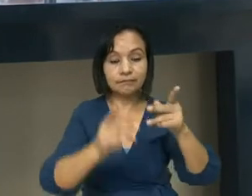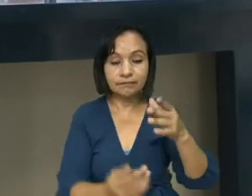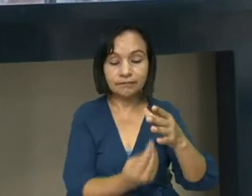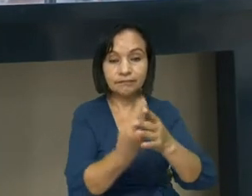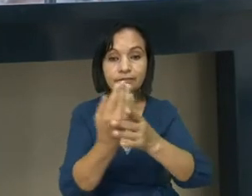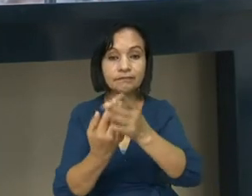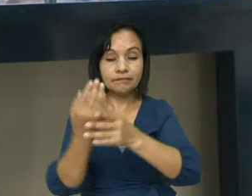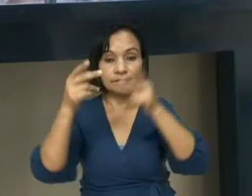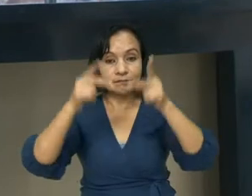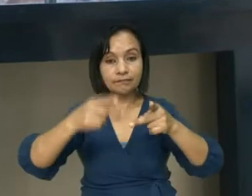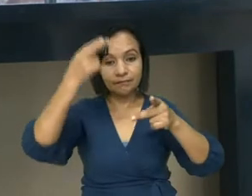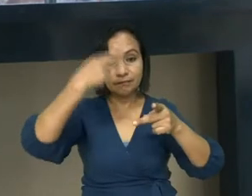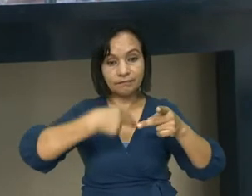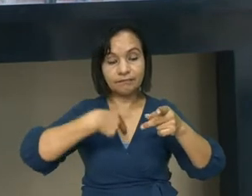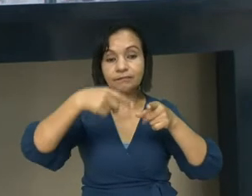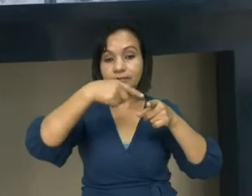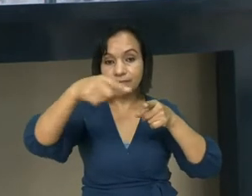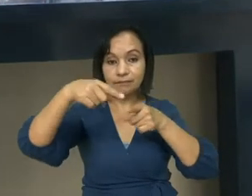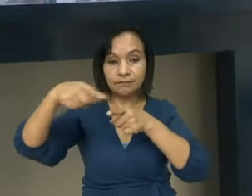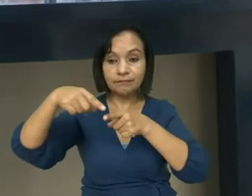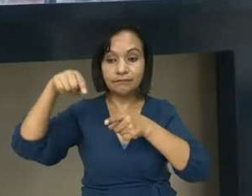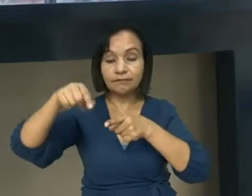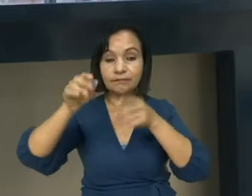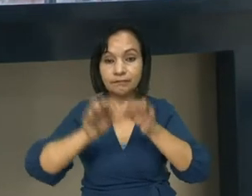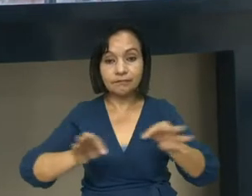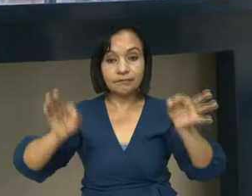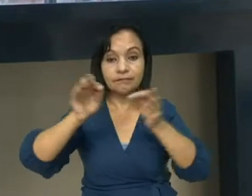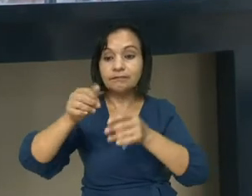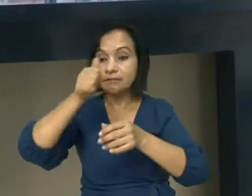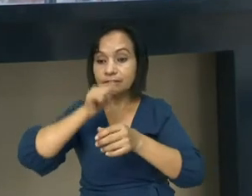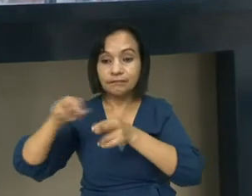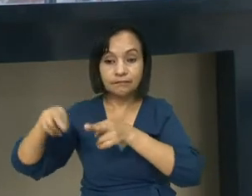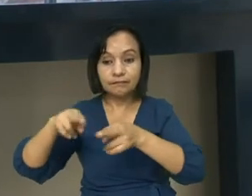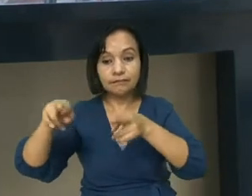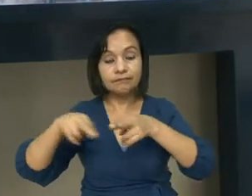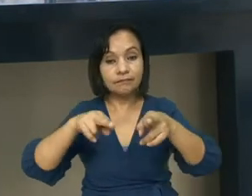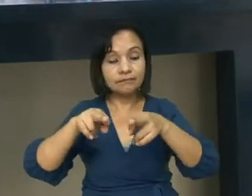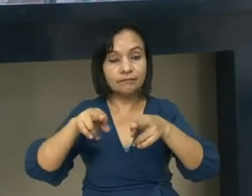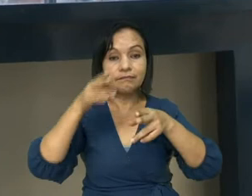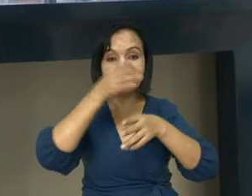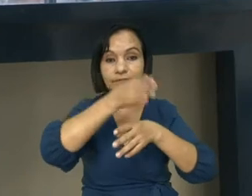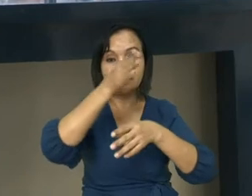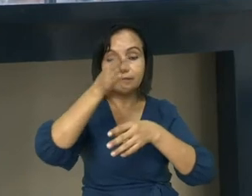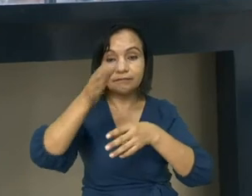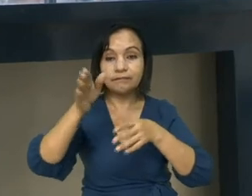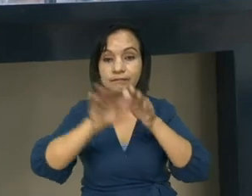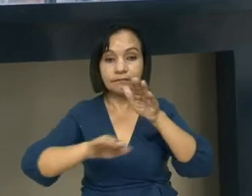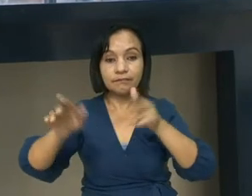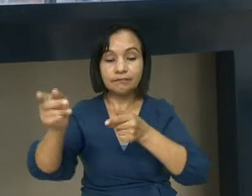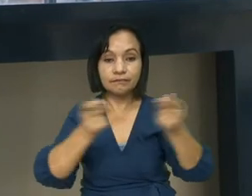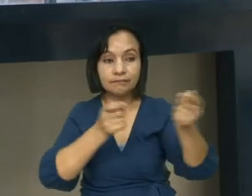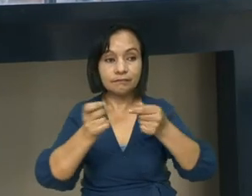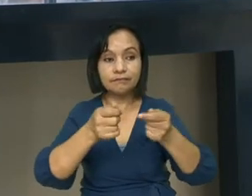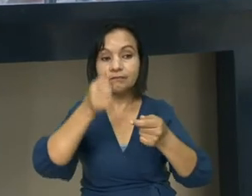las autoridades que hay en todos esos municipios donde están las cuencas que están identificadas, entonces haya una gestión más racional sobre